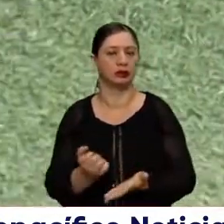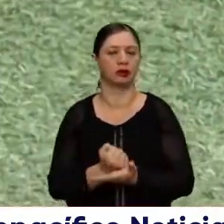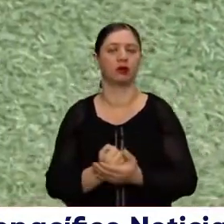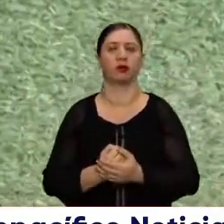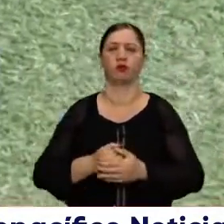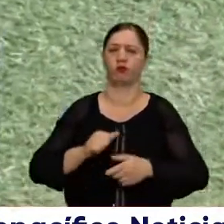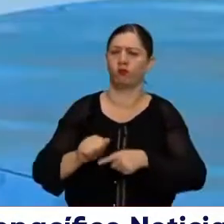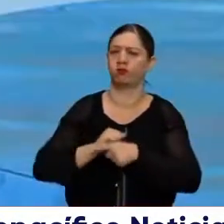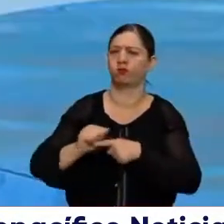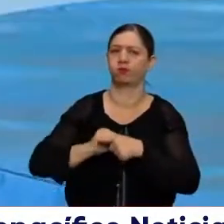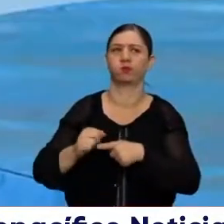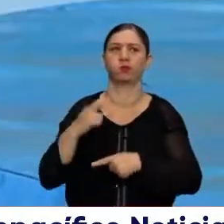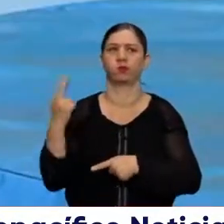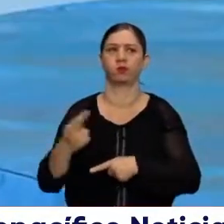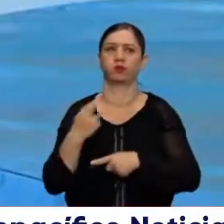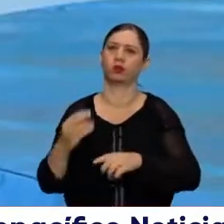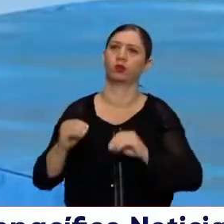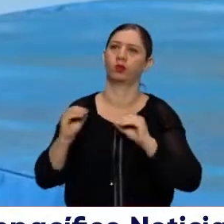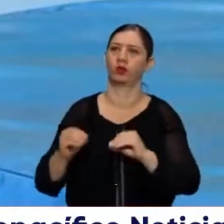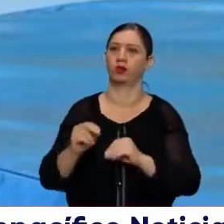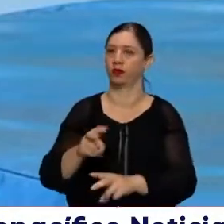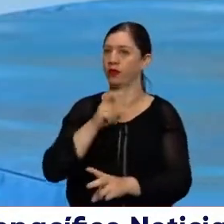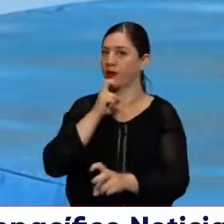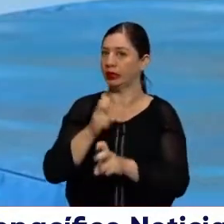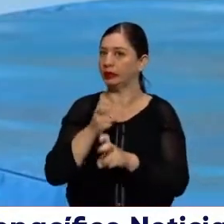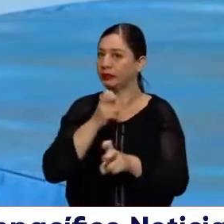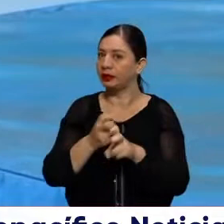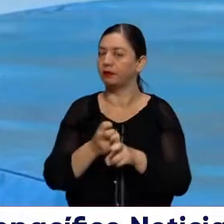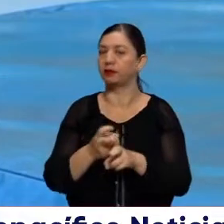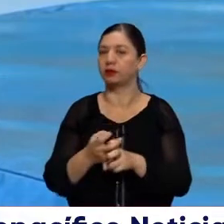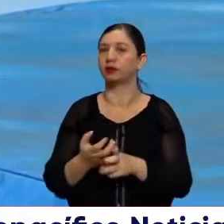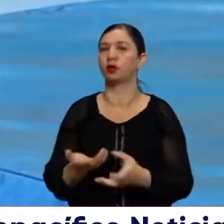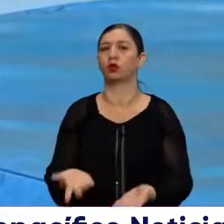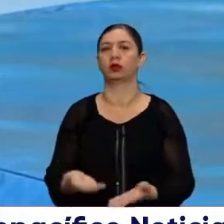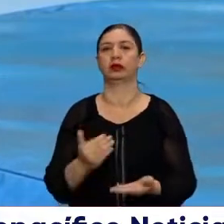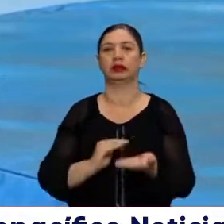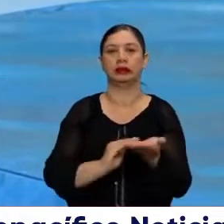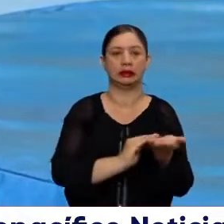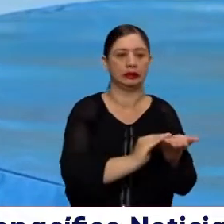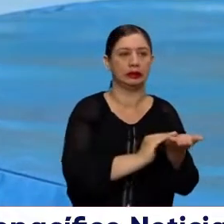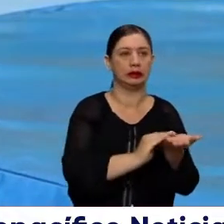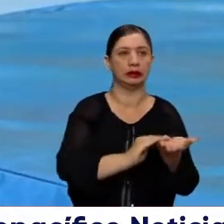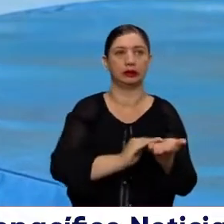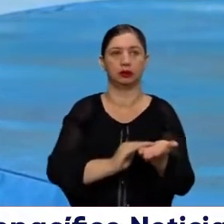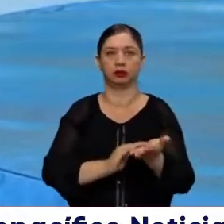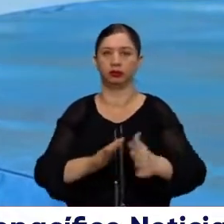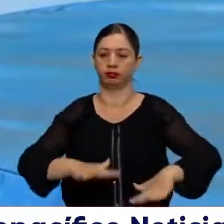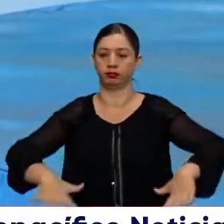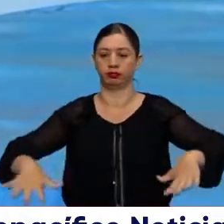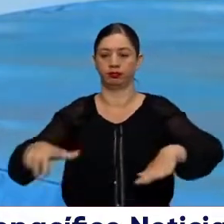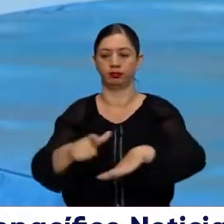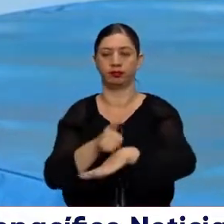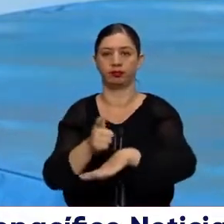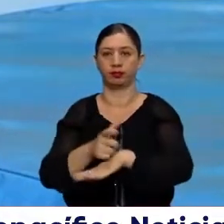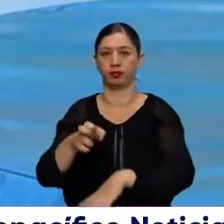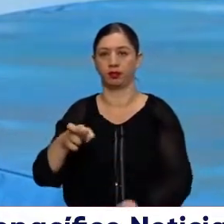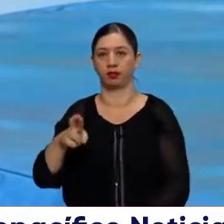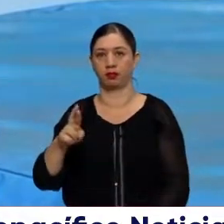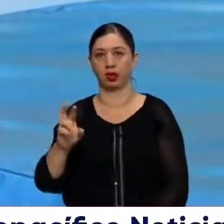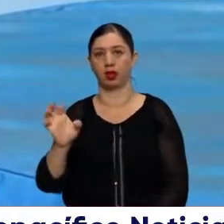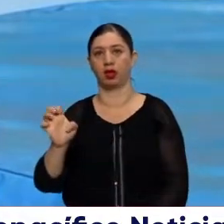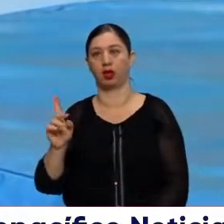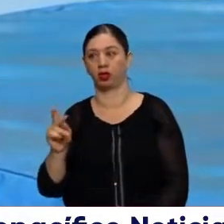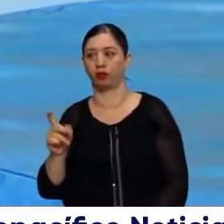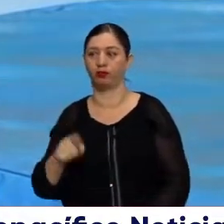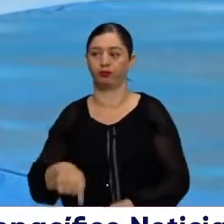Entrenando, evidentemente ha sido un poco complicado, ya dado a que como están arreglando Pedro Grajales, no tenemos pista, unos días